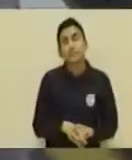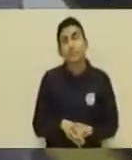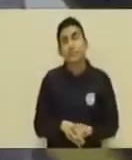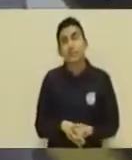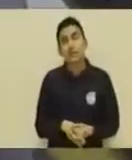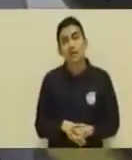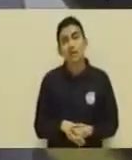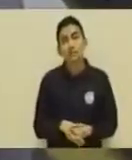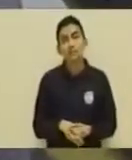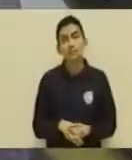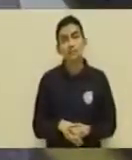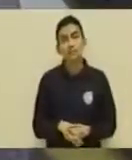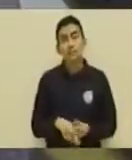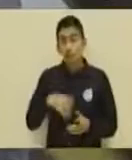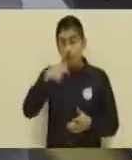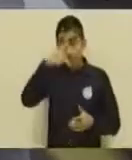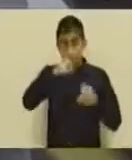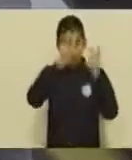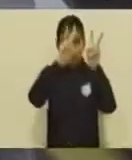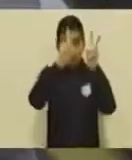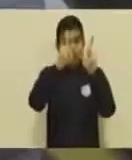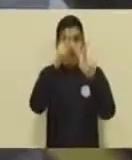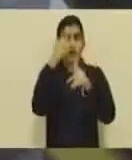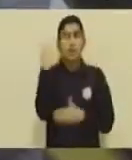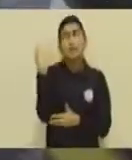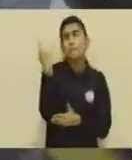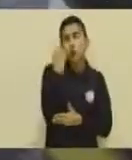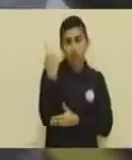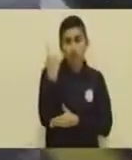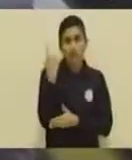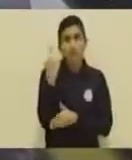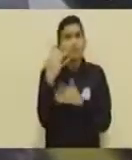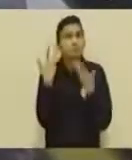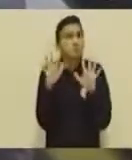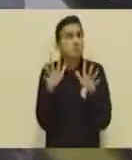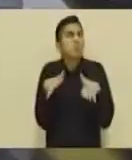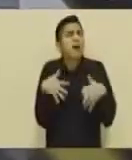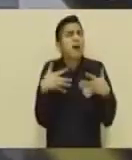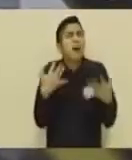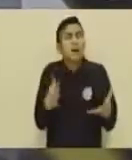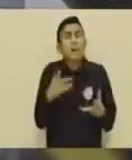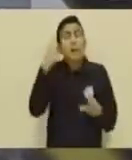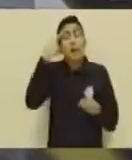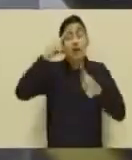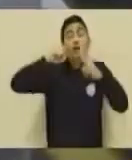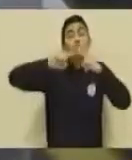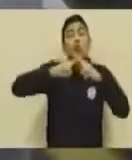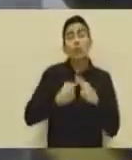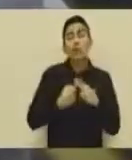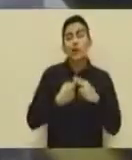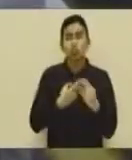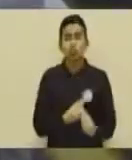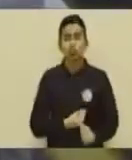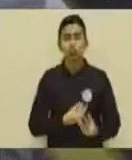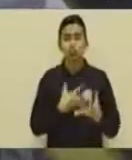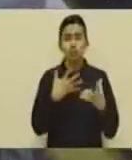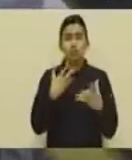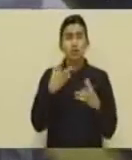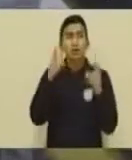Exactamente. Este es un tema muy fundamental para la formación